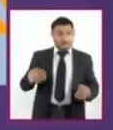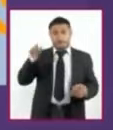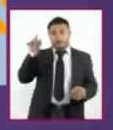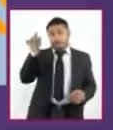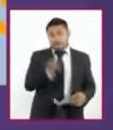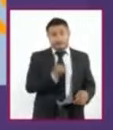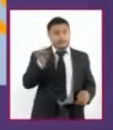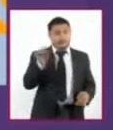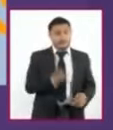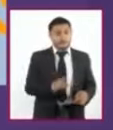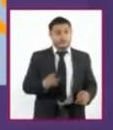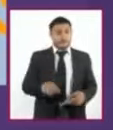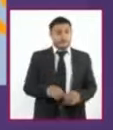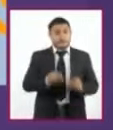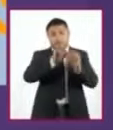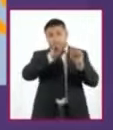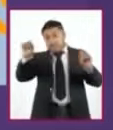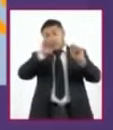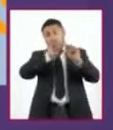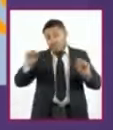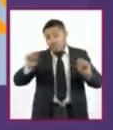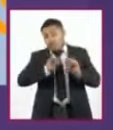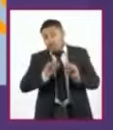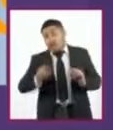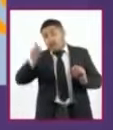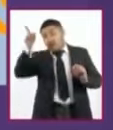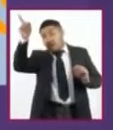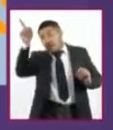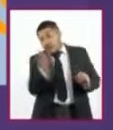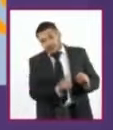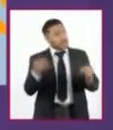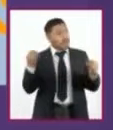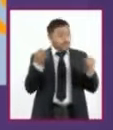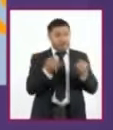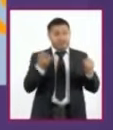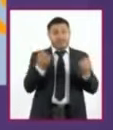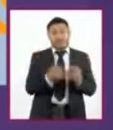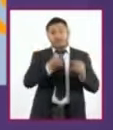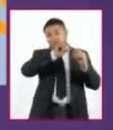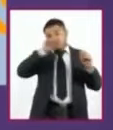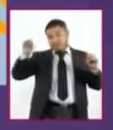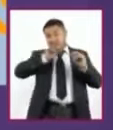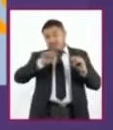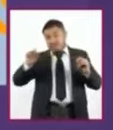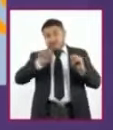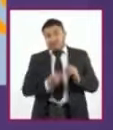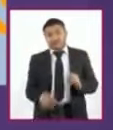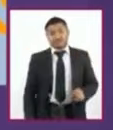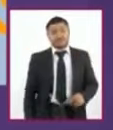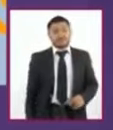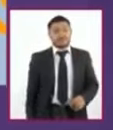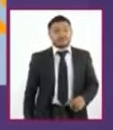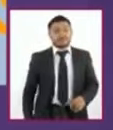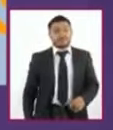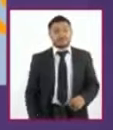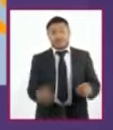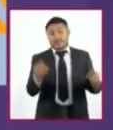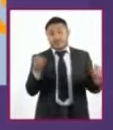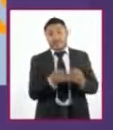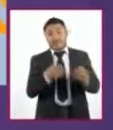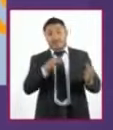segmentos perpendiculares al eje de simetría que vayan desde los vértices al eje de simetría y se prolonguen la misma